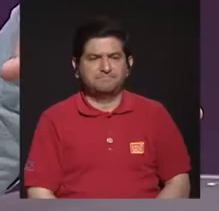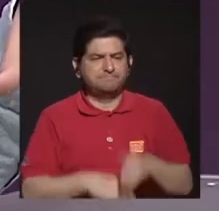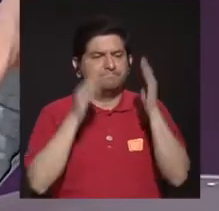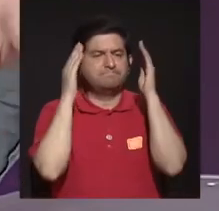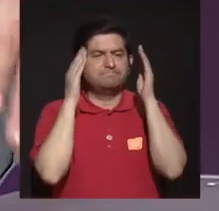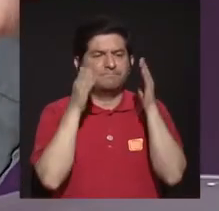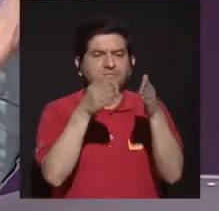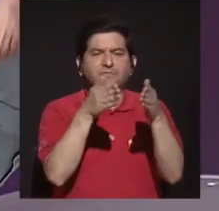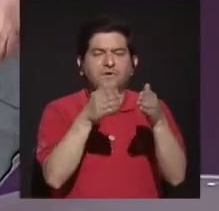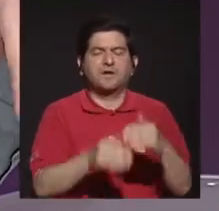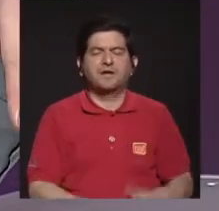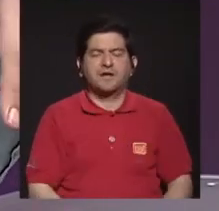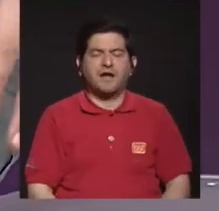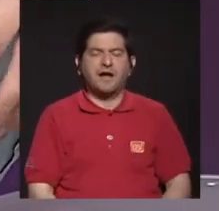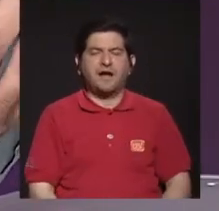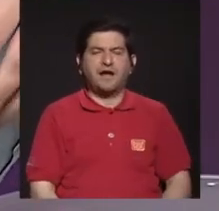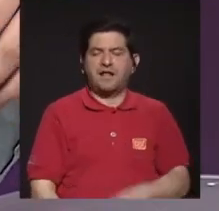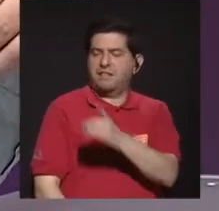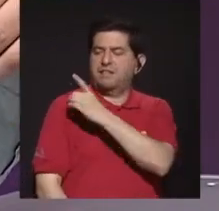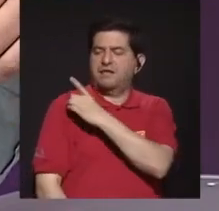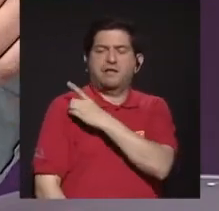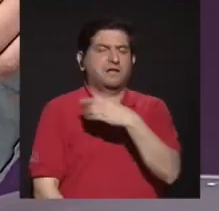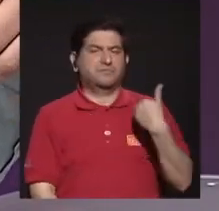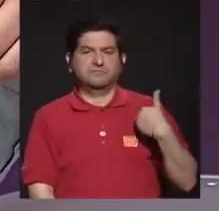dirigidos por hombres y